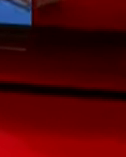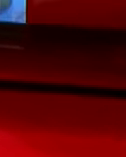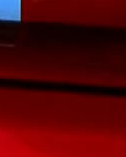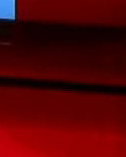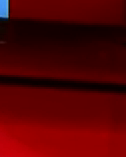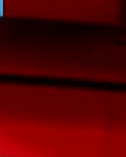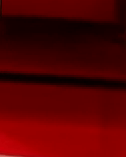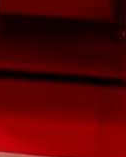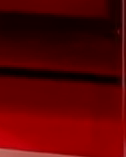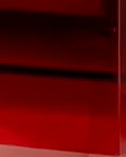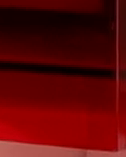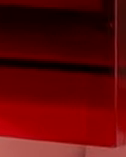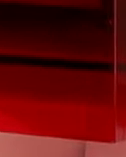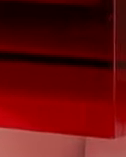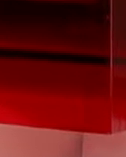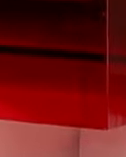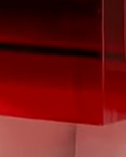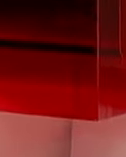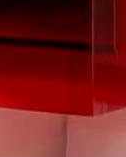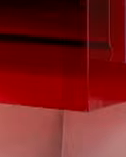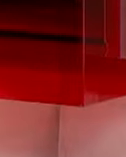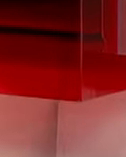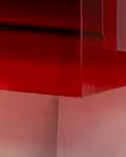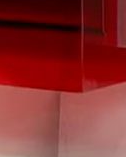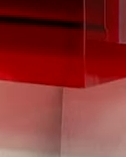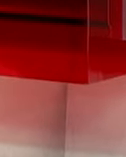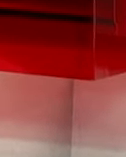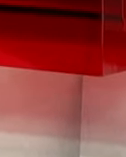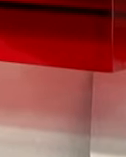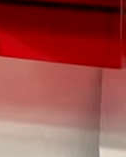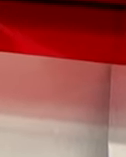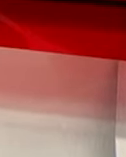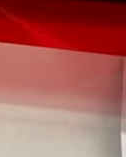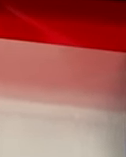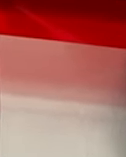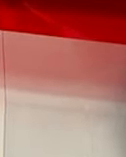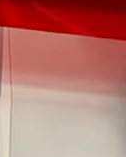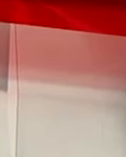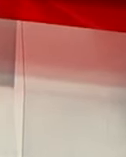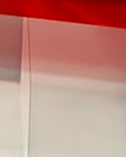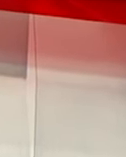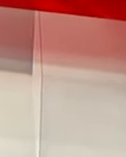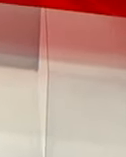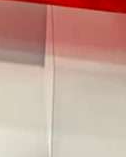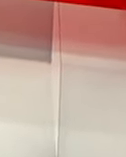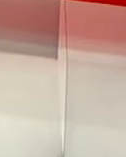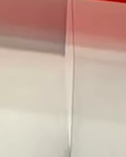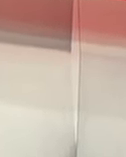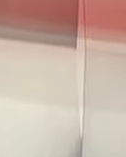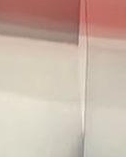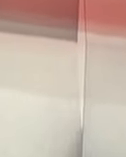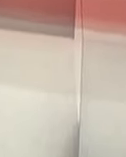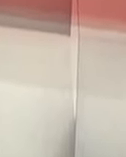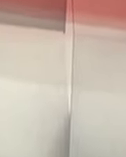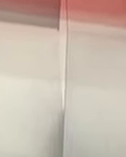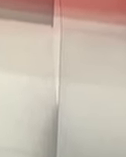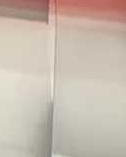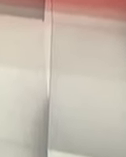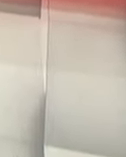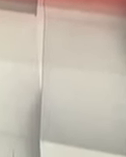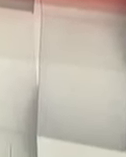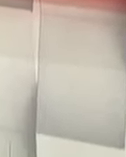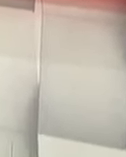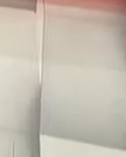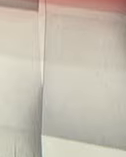El señor Benjamín Salinas Sada, director general de Azteca, nos invitó a que todos hiciéramos dinámicas para invitar a